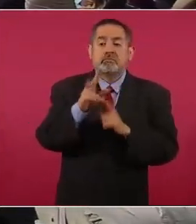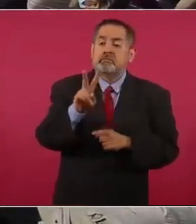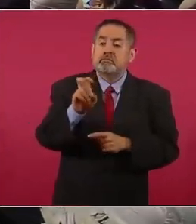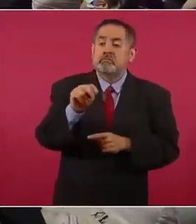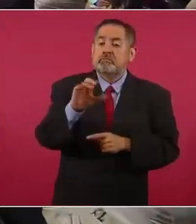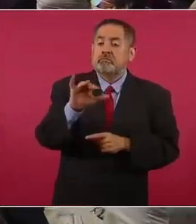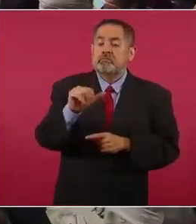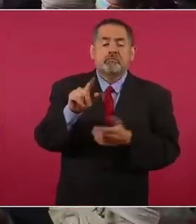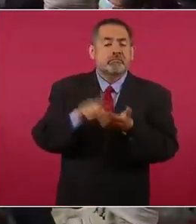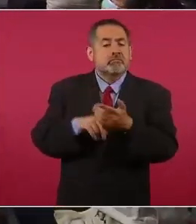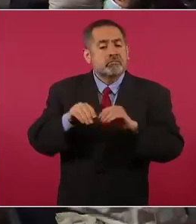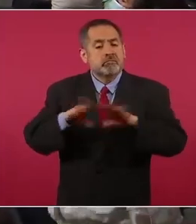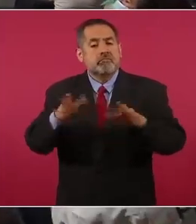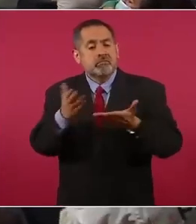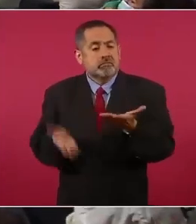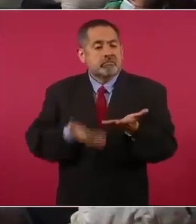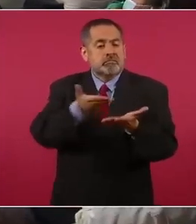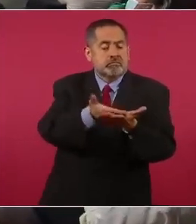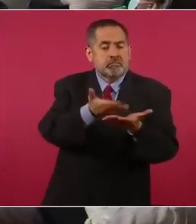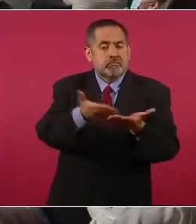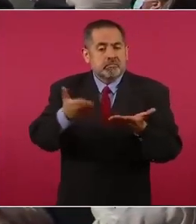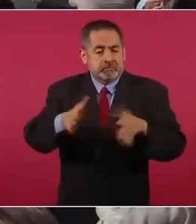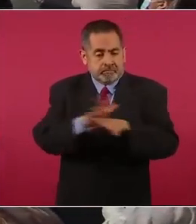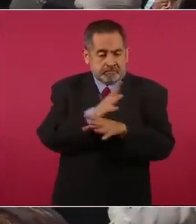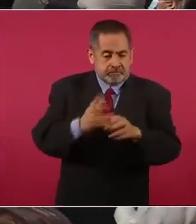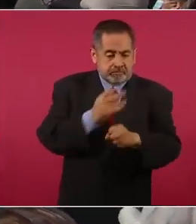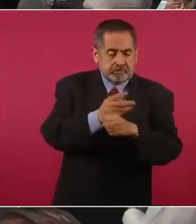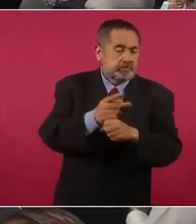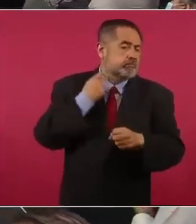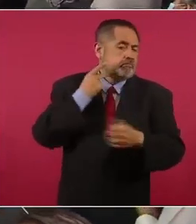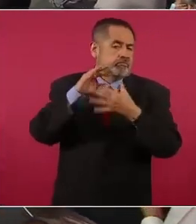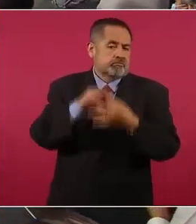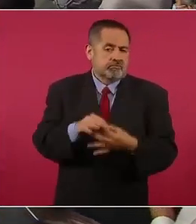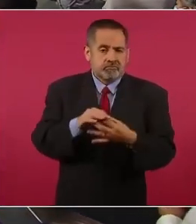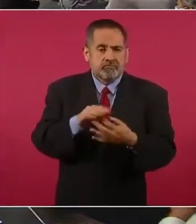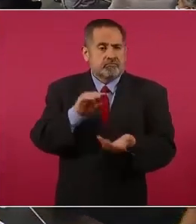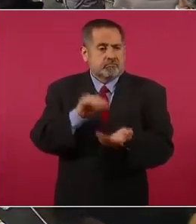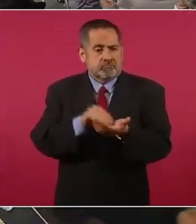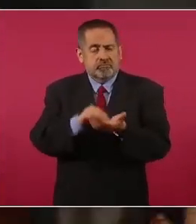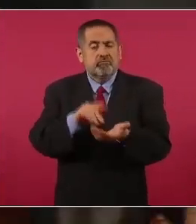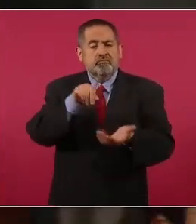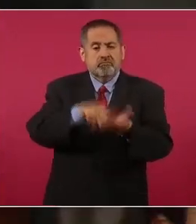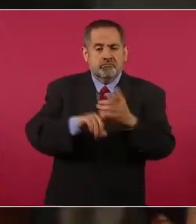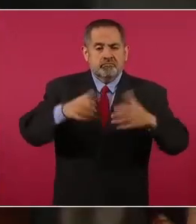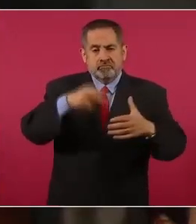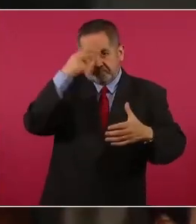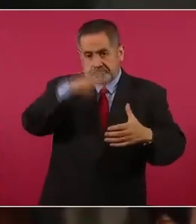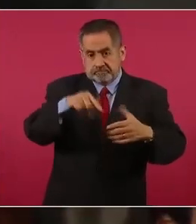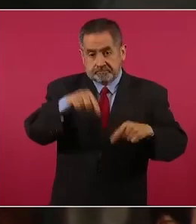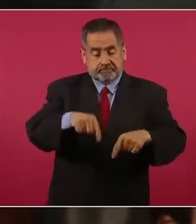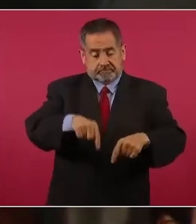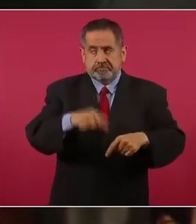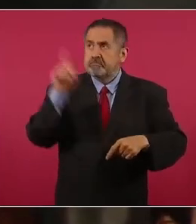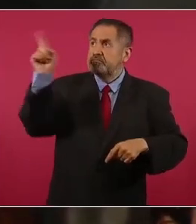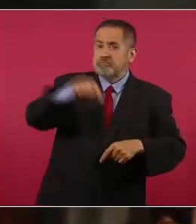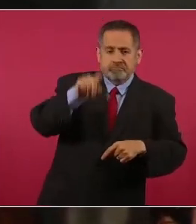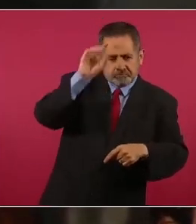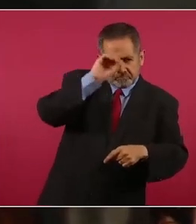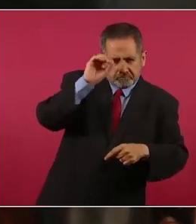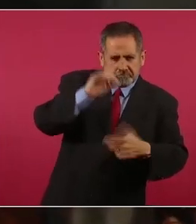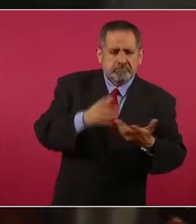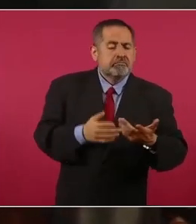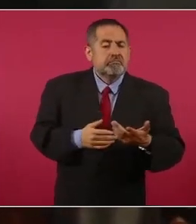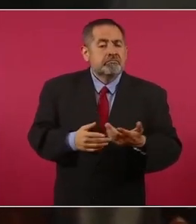opinión sobre las diversas propuestas de reforma política electoral que se discuten actualmente aquí en México. En la opinión